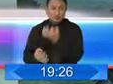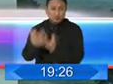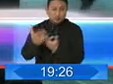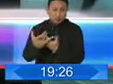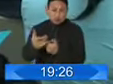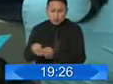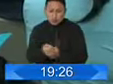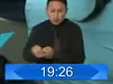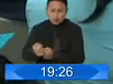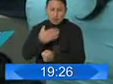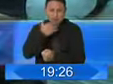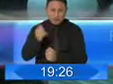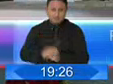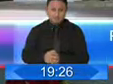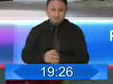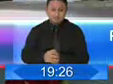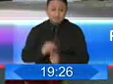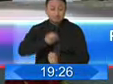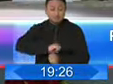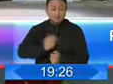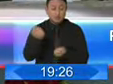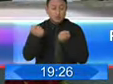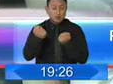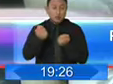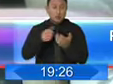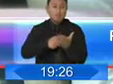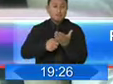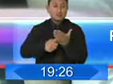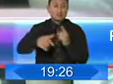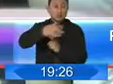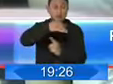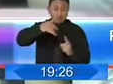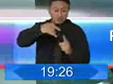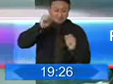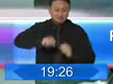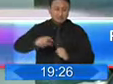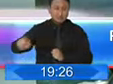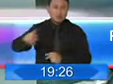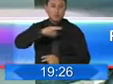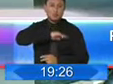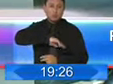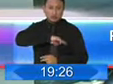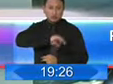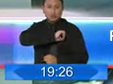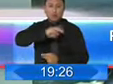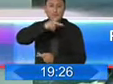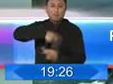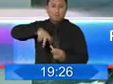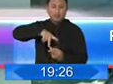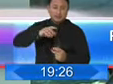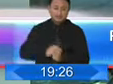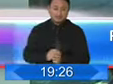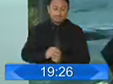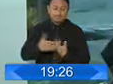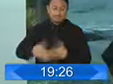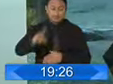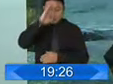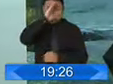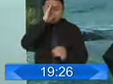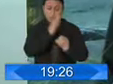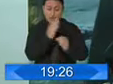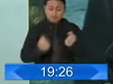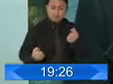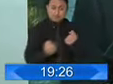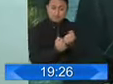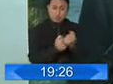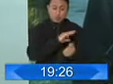flagelos. Esto será controlado, a más del ministerio, por los gobiernos seccionales. Fortalecer a los gobiernos locales, que por competencia, por normativa,